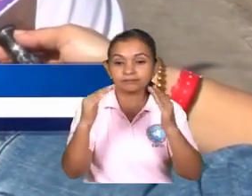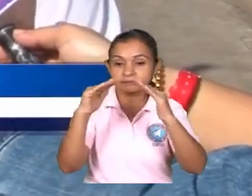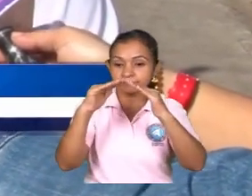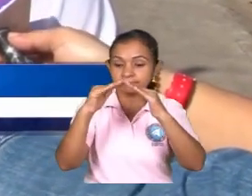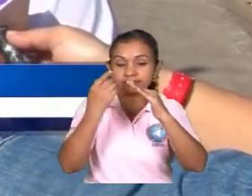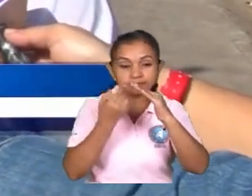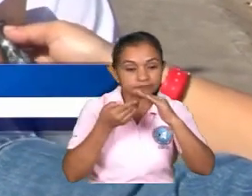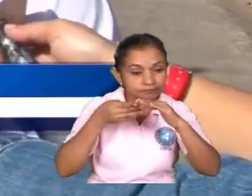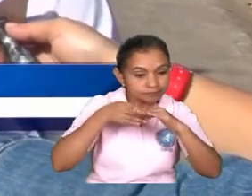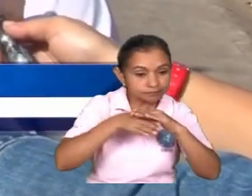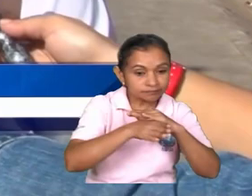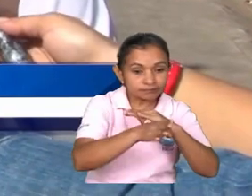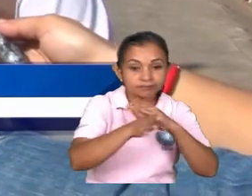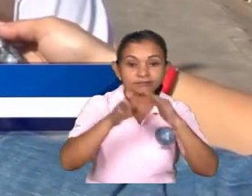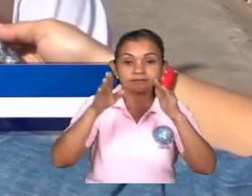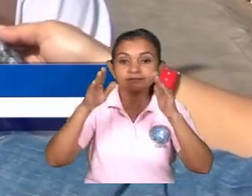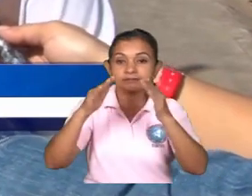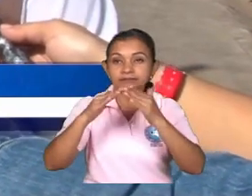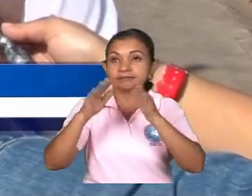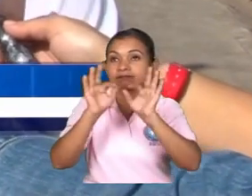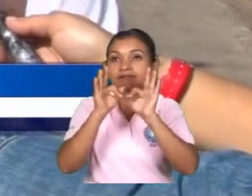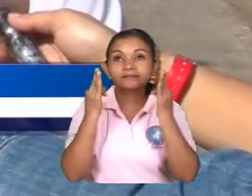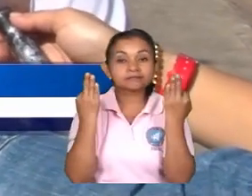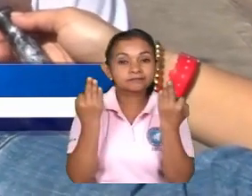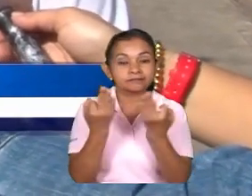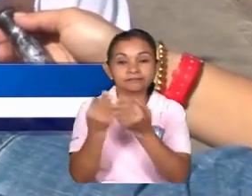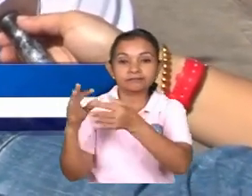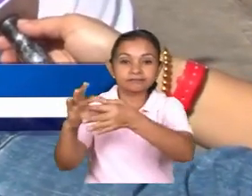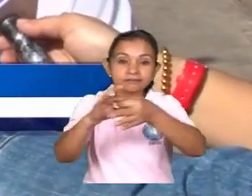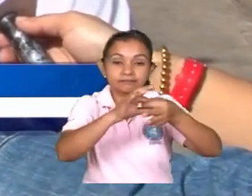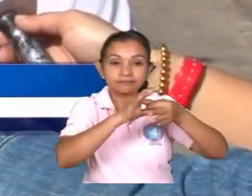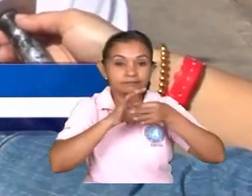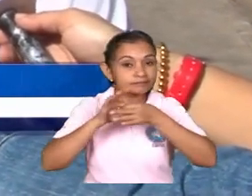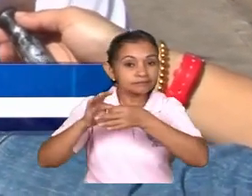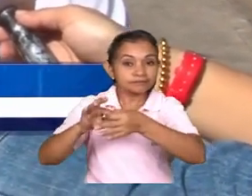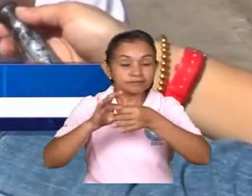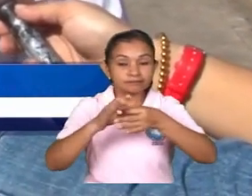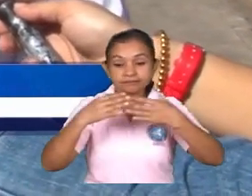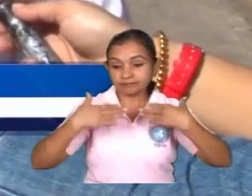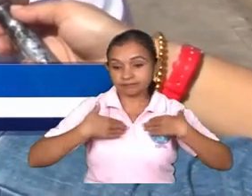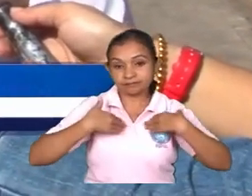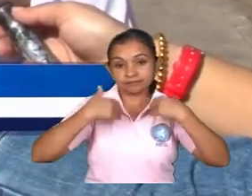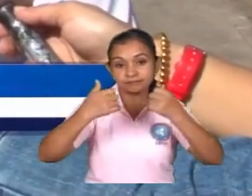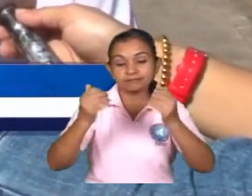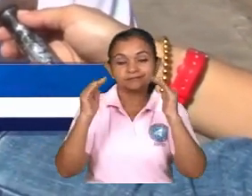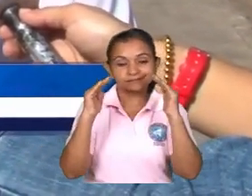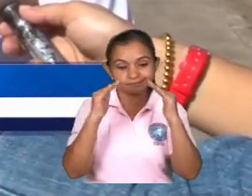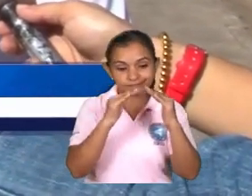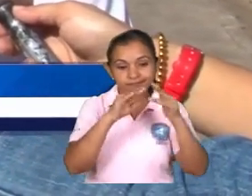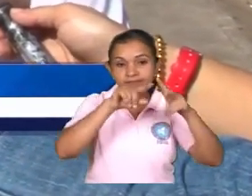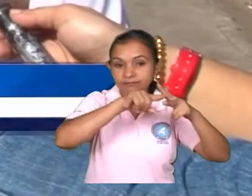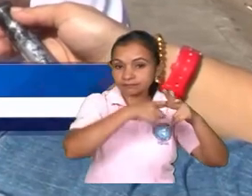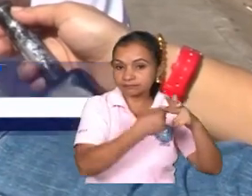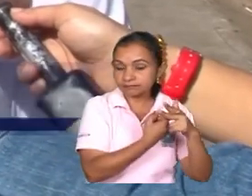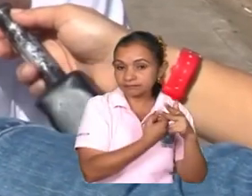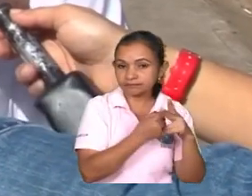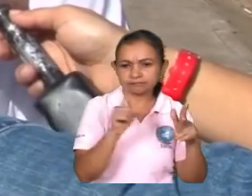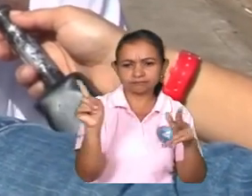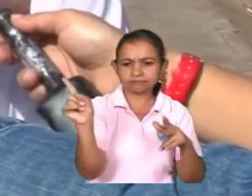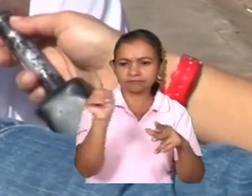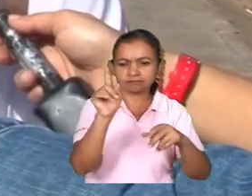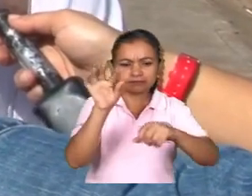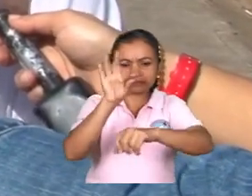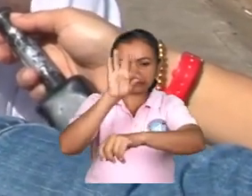viviendas, hacernos parte de la familia, estar con ellos. La salud comienza desde el hogar. No le estamos dando tregua a lo que